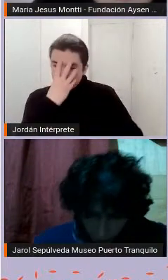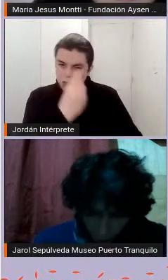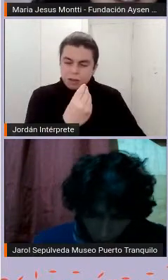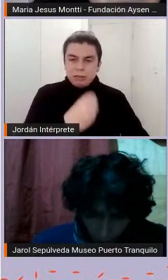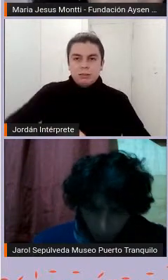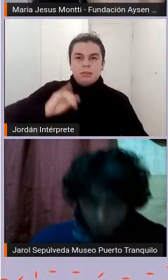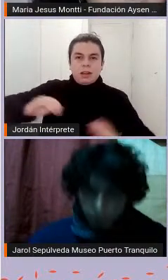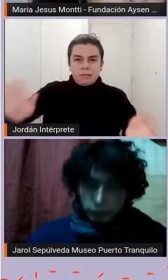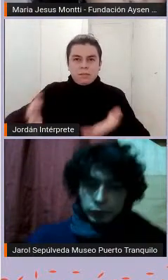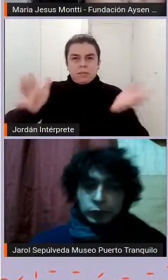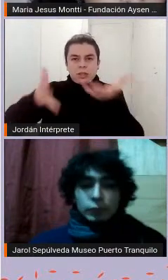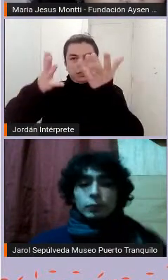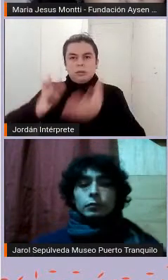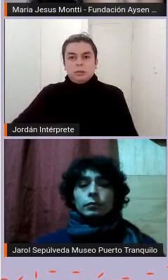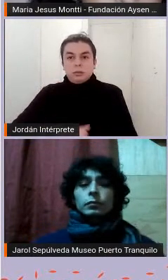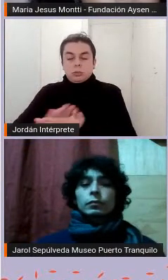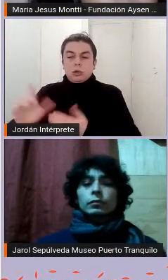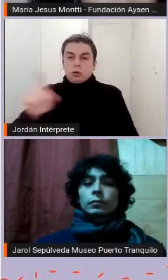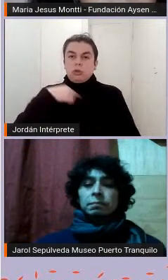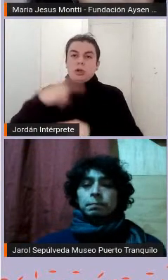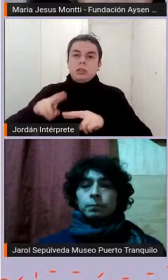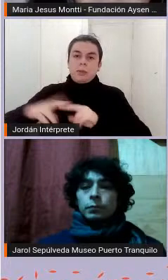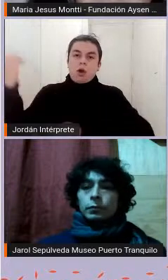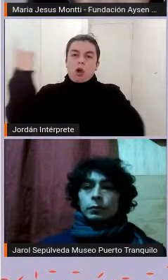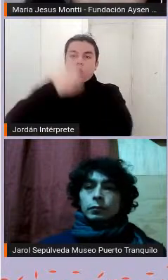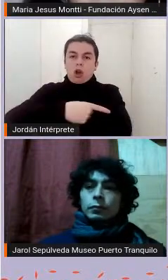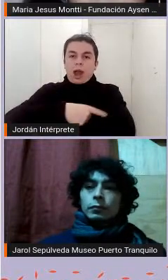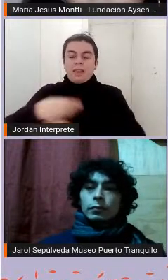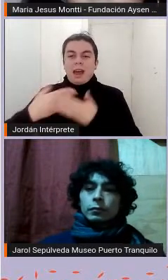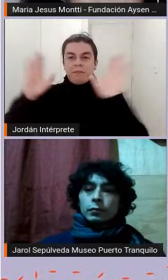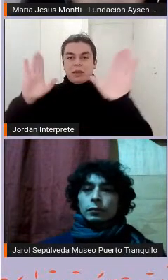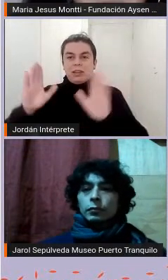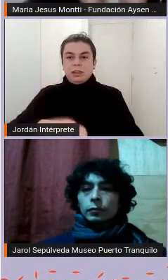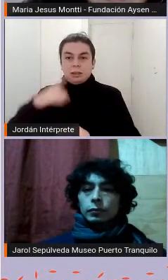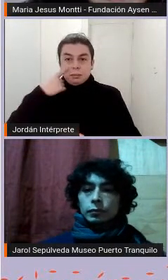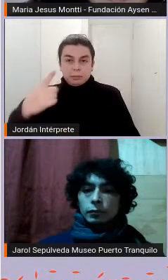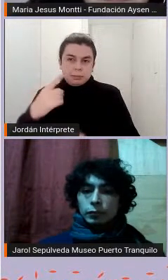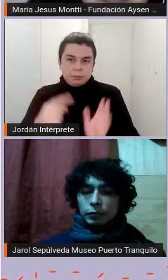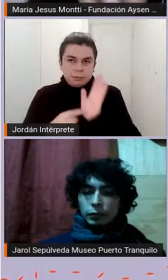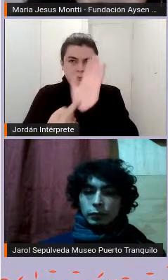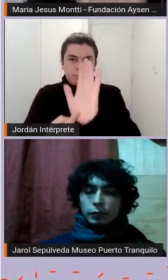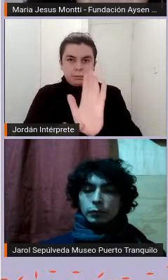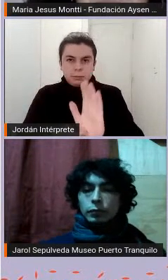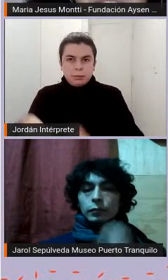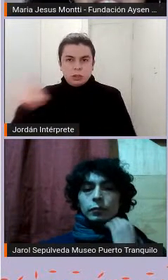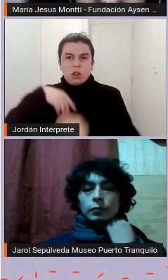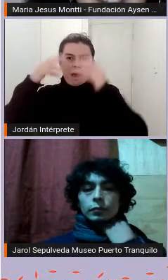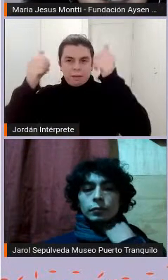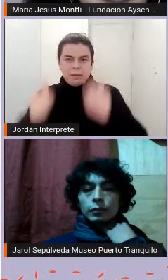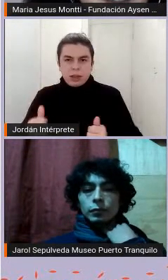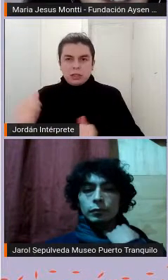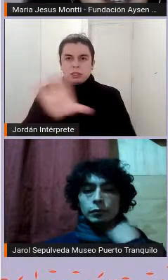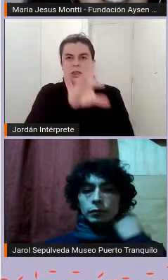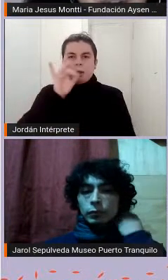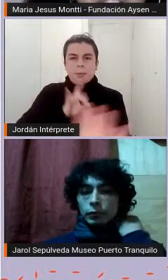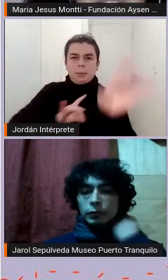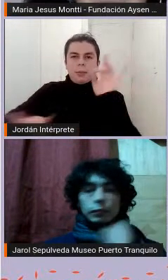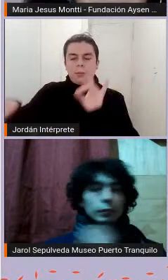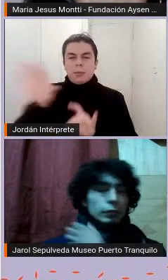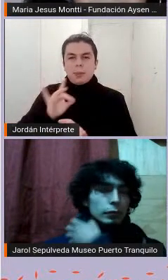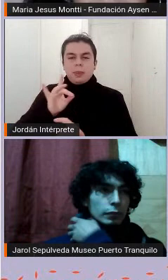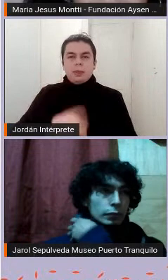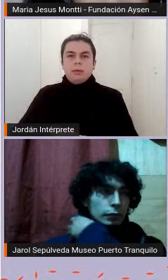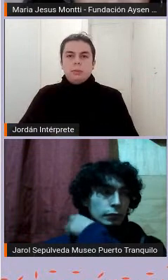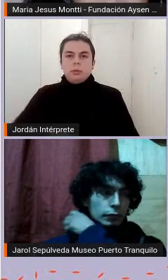que se están haciendo. Acá tenemos, por ejemplo, un afiche que se los muestro, pero se están invitando a toda